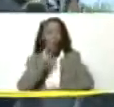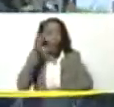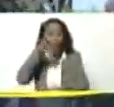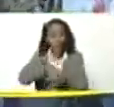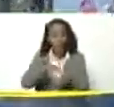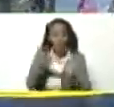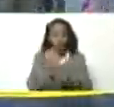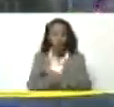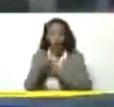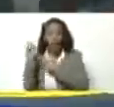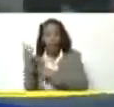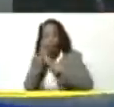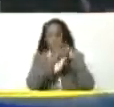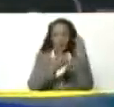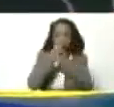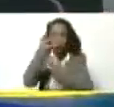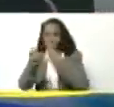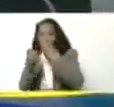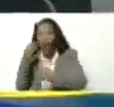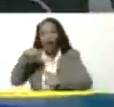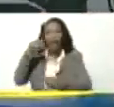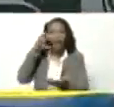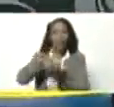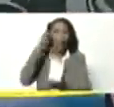Bienvenido. Bueno, aquí está el turismo del estado Bolívar.